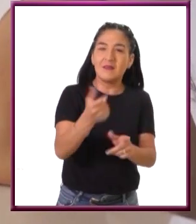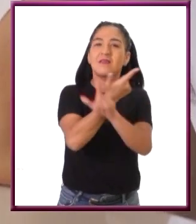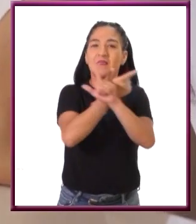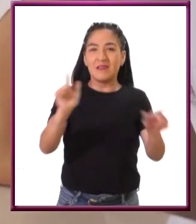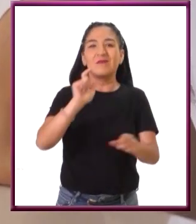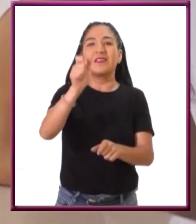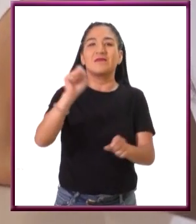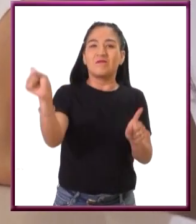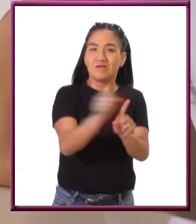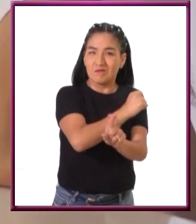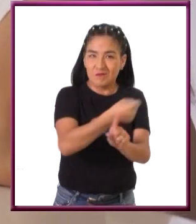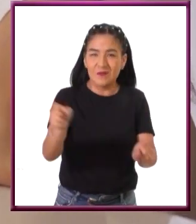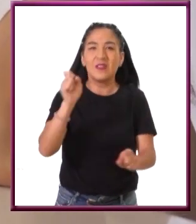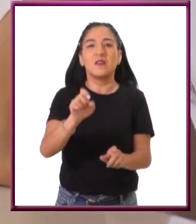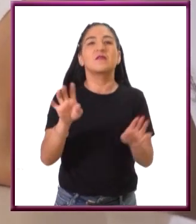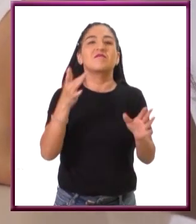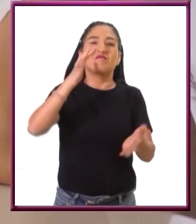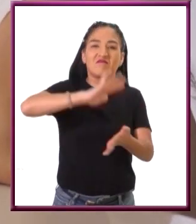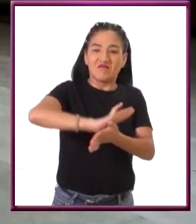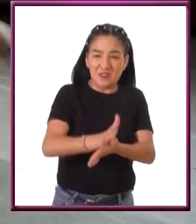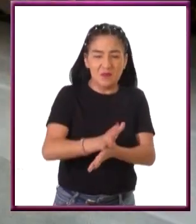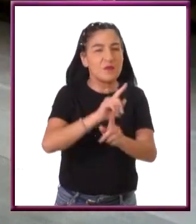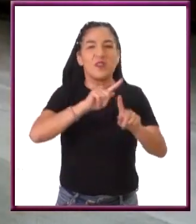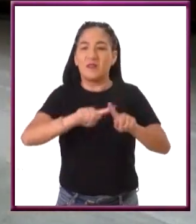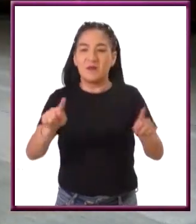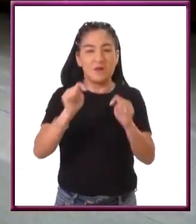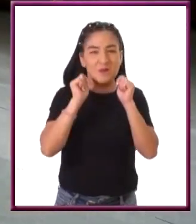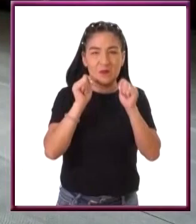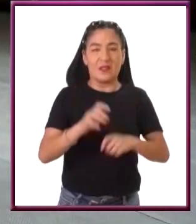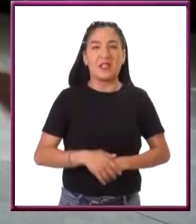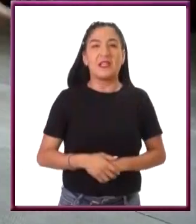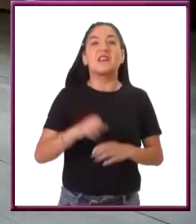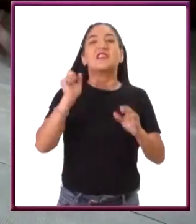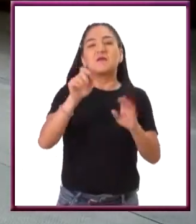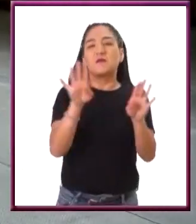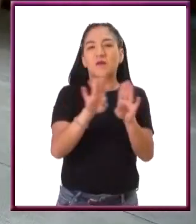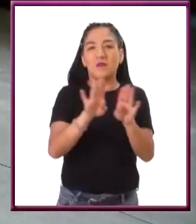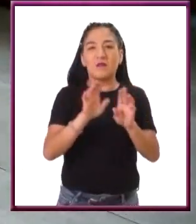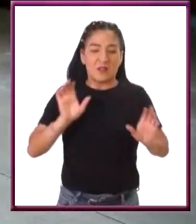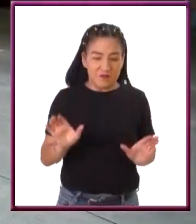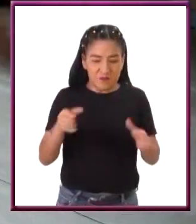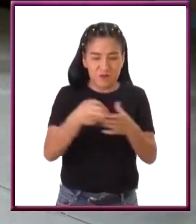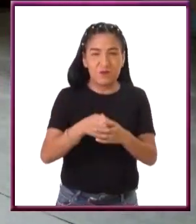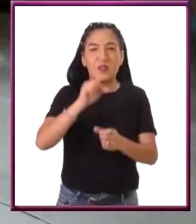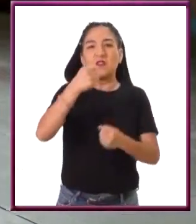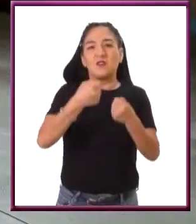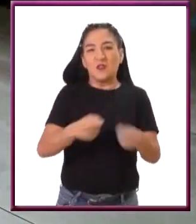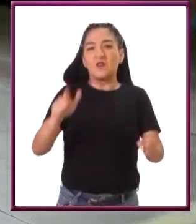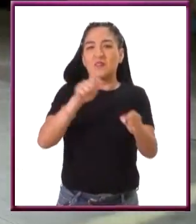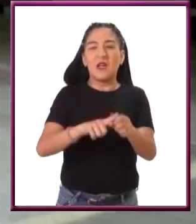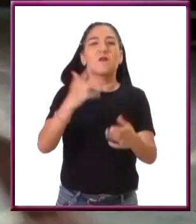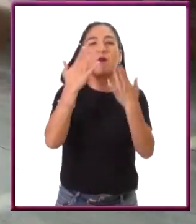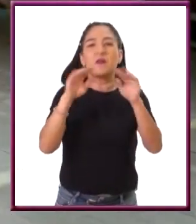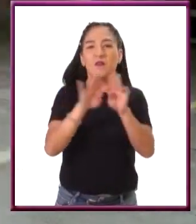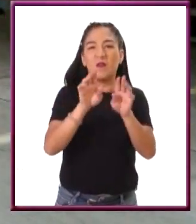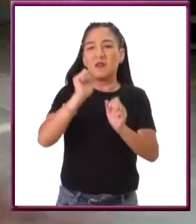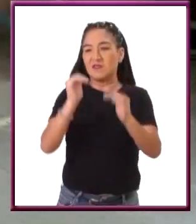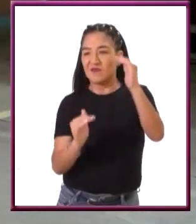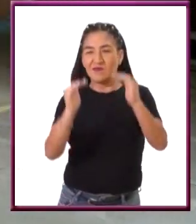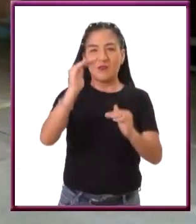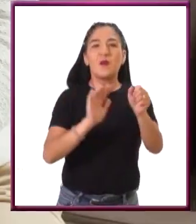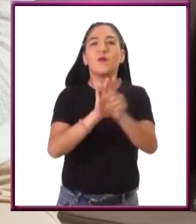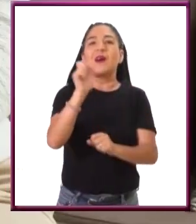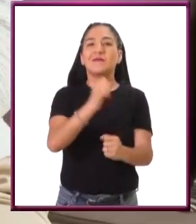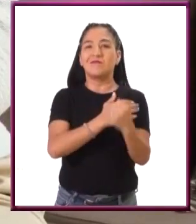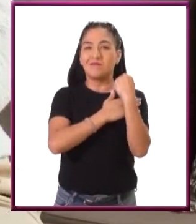a una vida libre de violencia y de discriminaciones de cualquier tipo, a un sistema social en el que no existan relaciones desiguales de